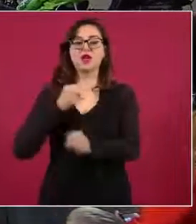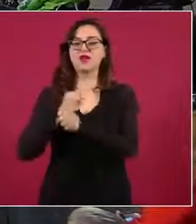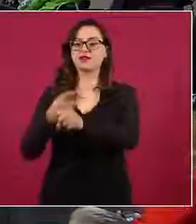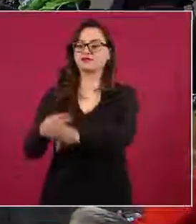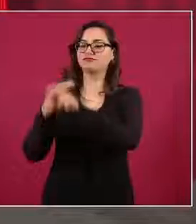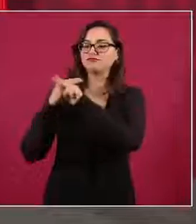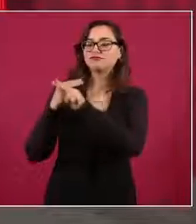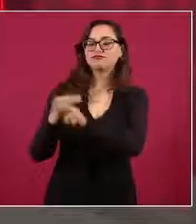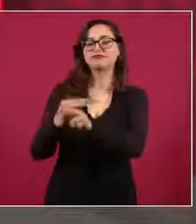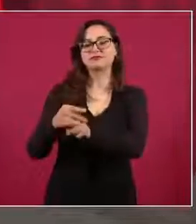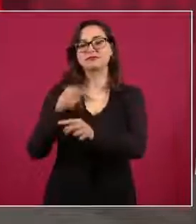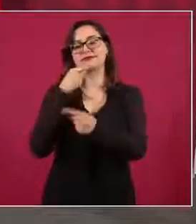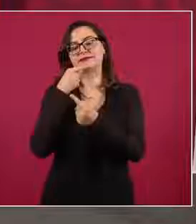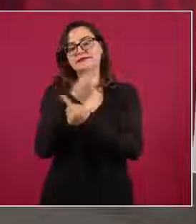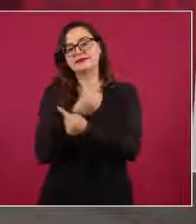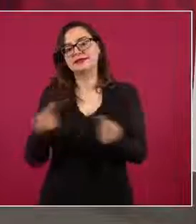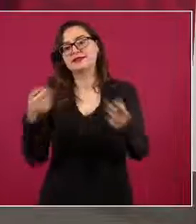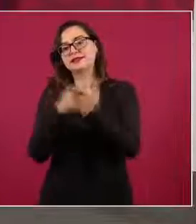héroes.